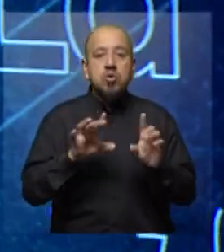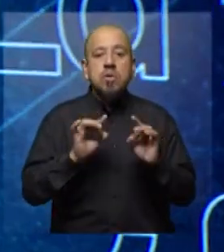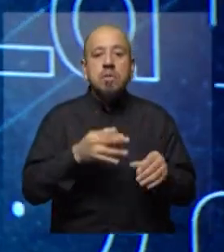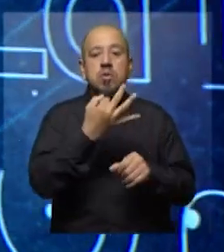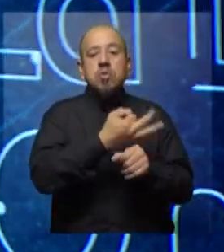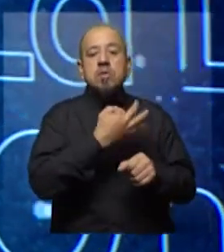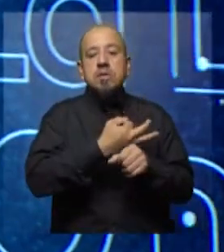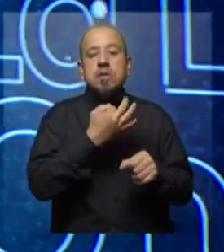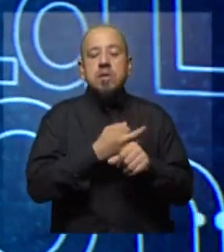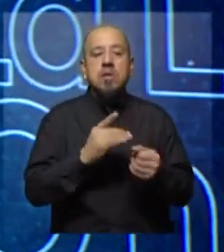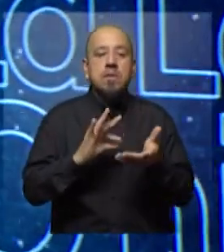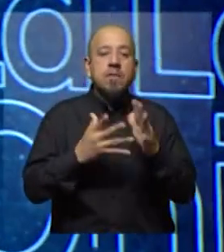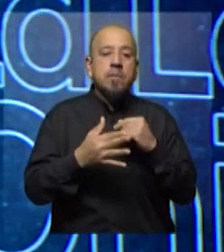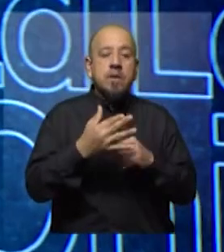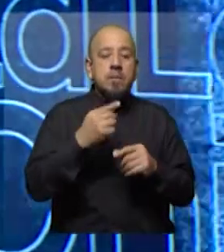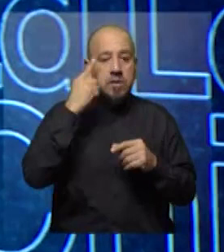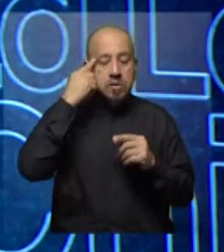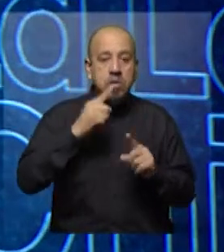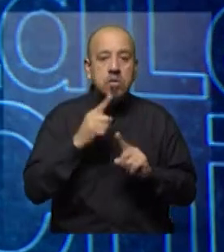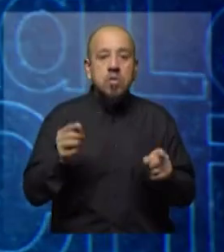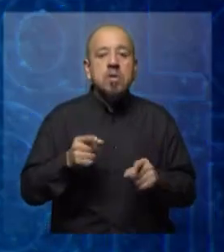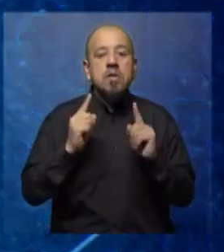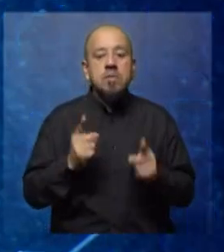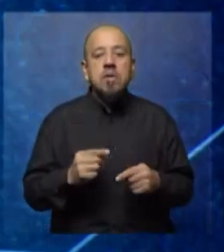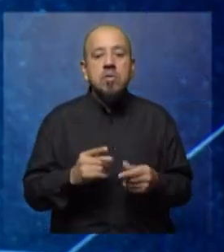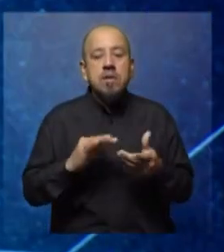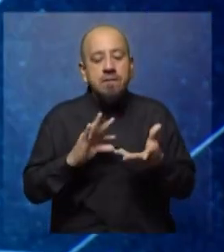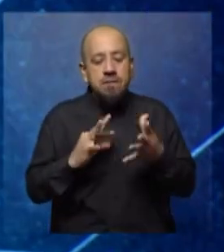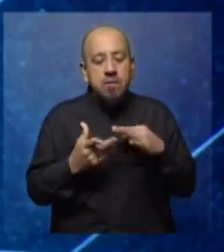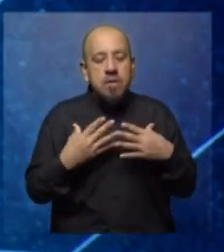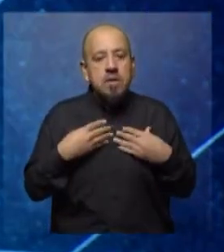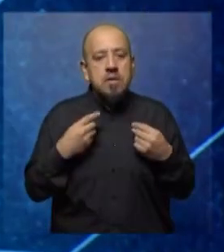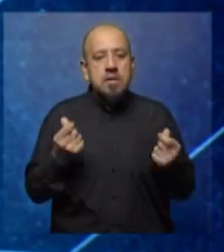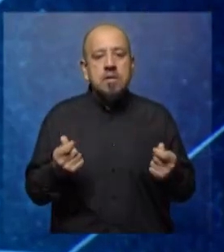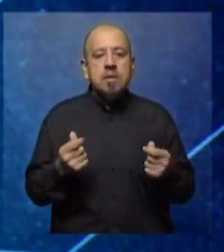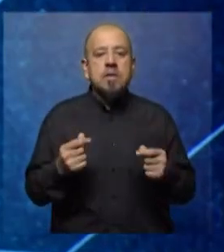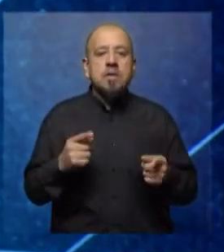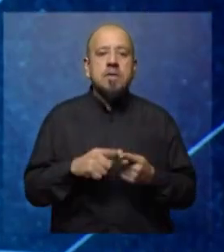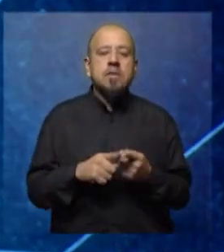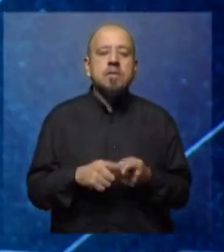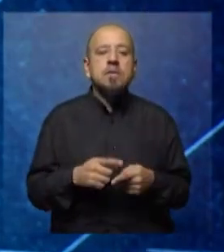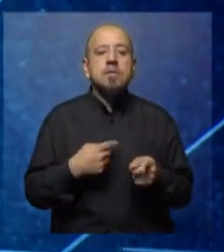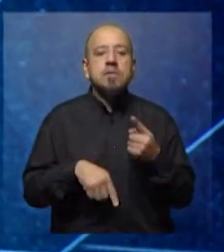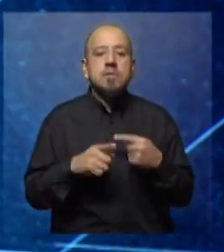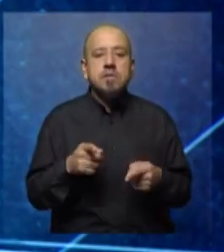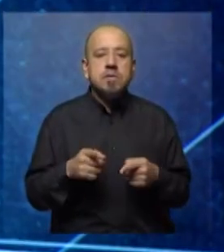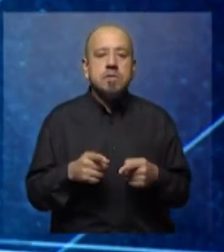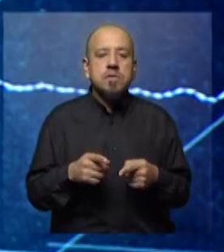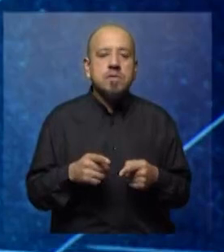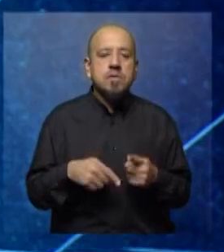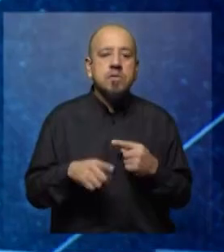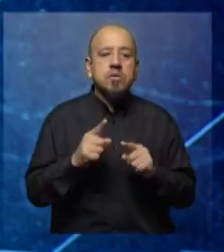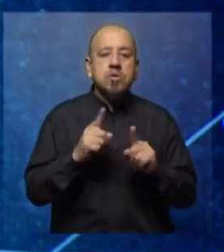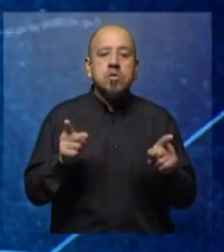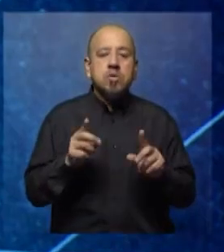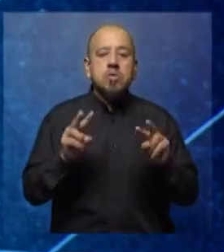un modo de pensar sino también un modo de sentir y de actuar es decir que no solamente es un